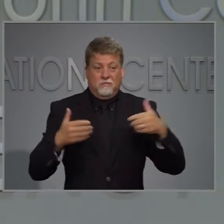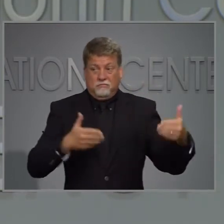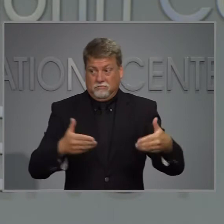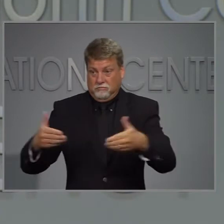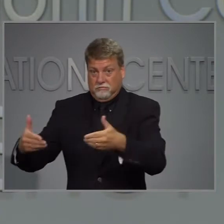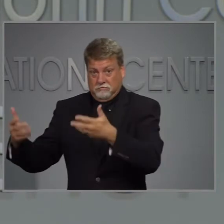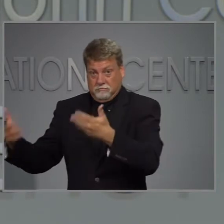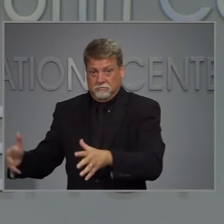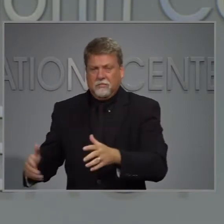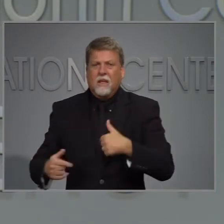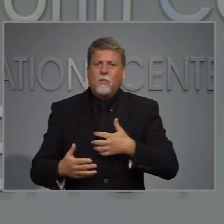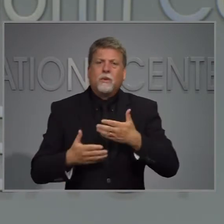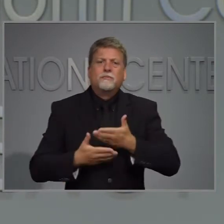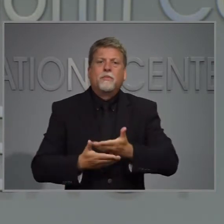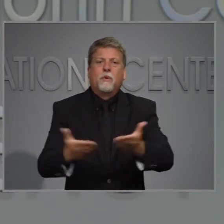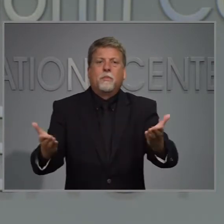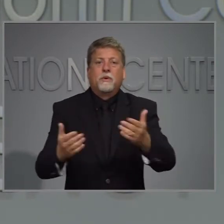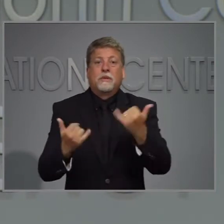Primera.